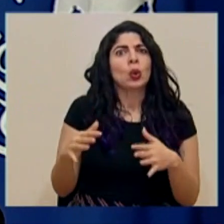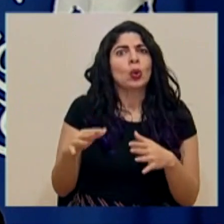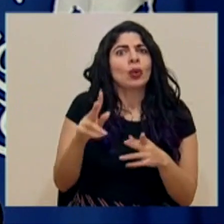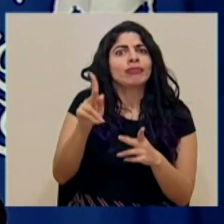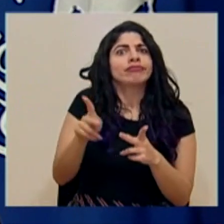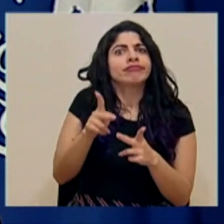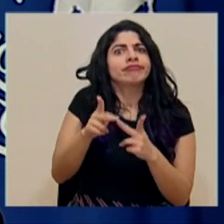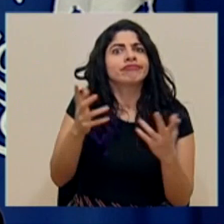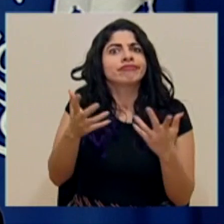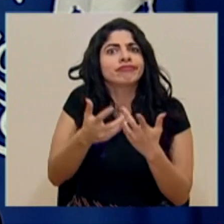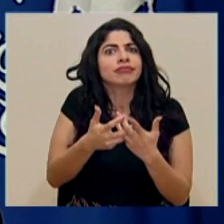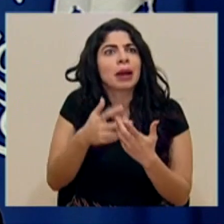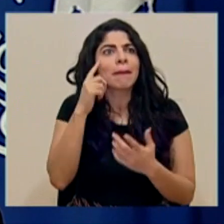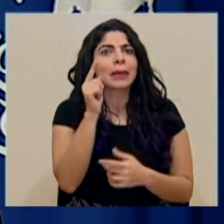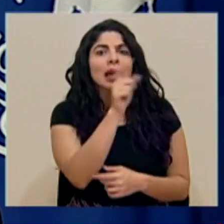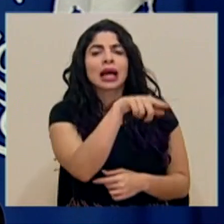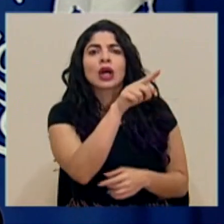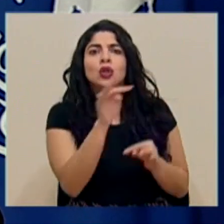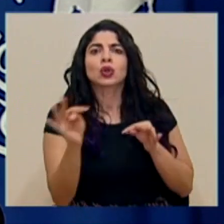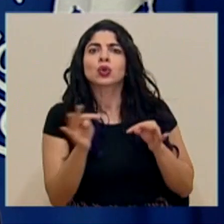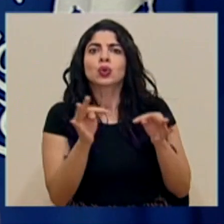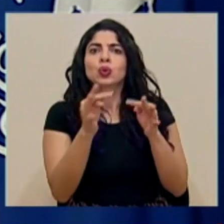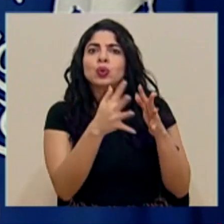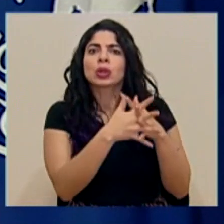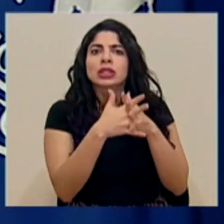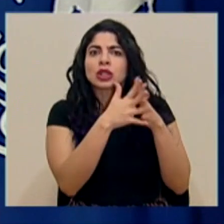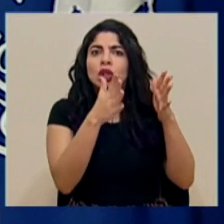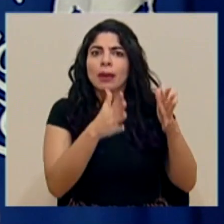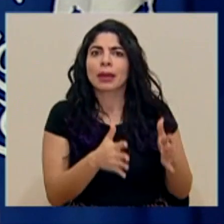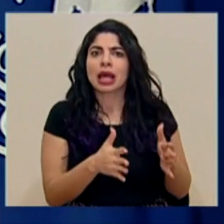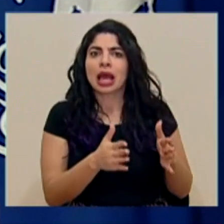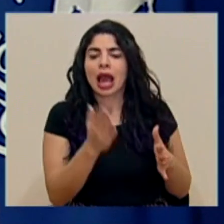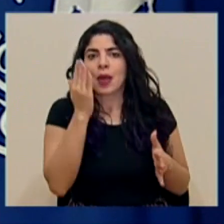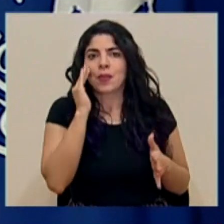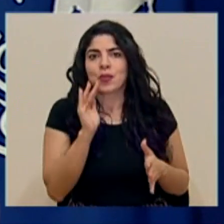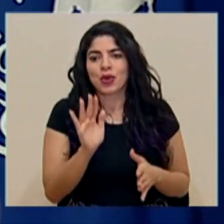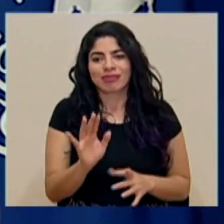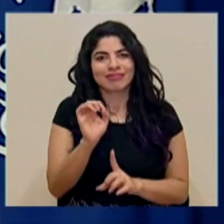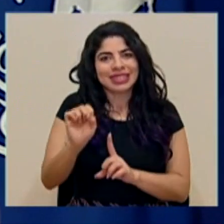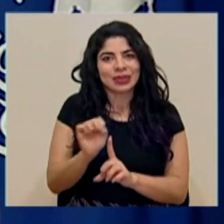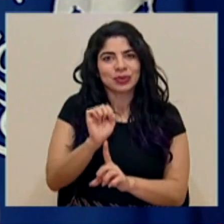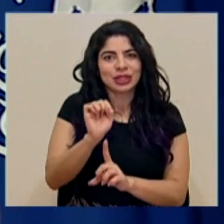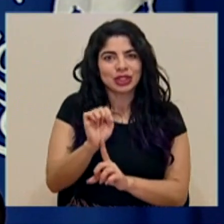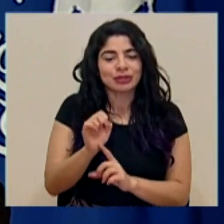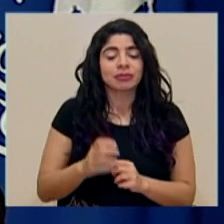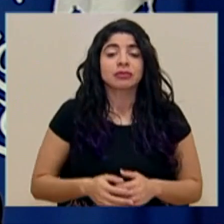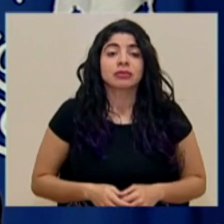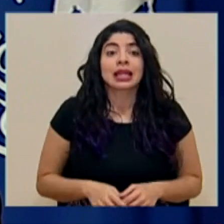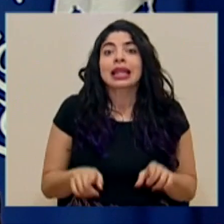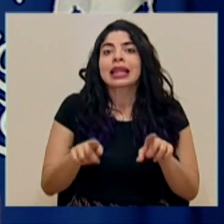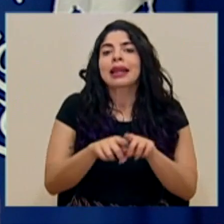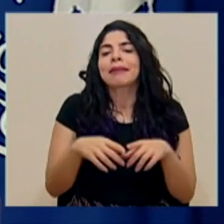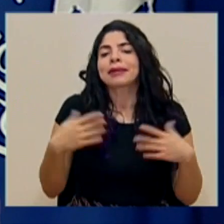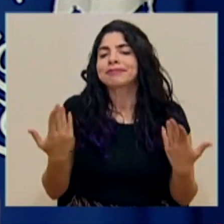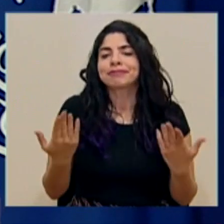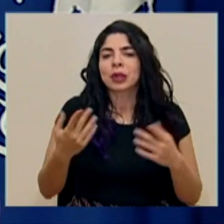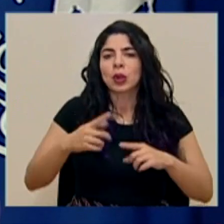idóneo para los turistas norteamericanos por esas dos realidades. Tampoco